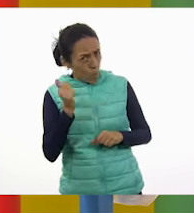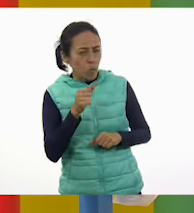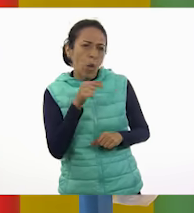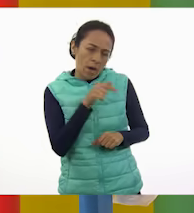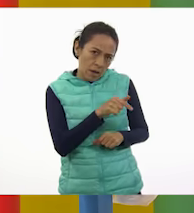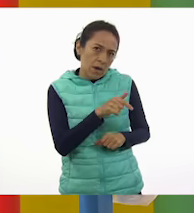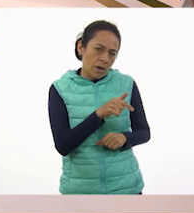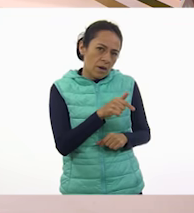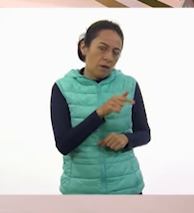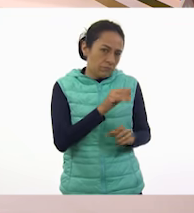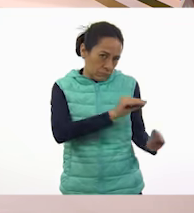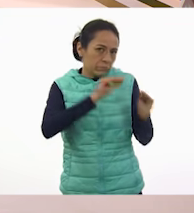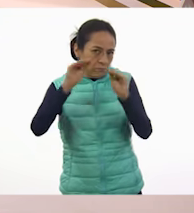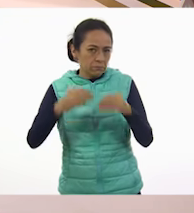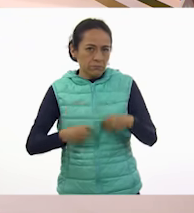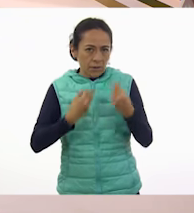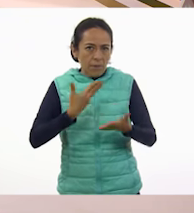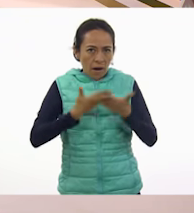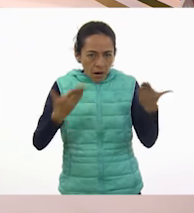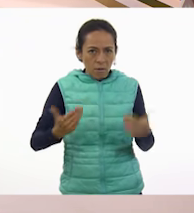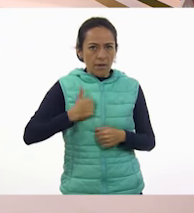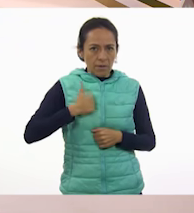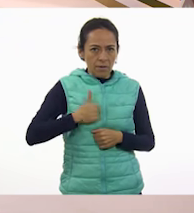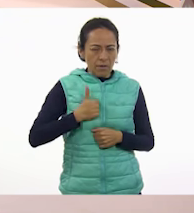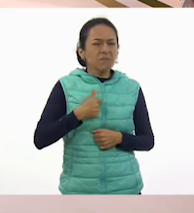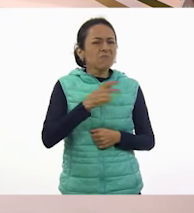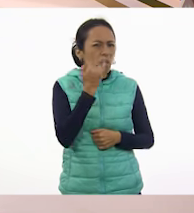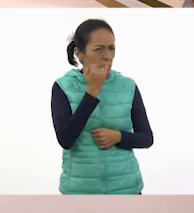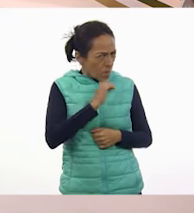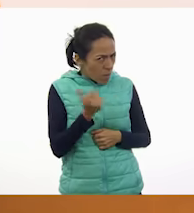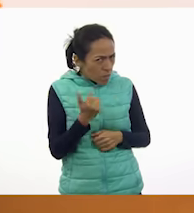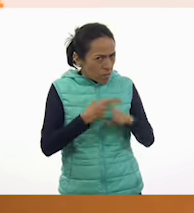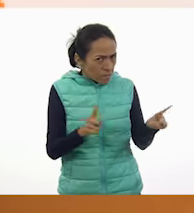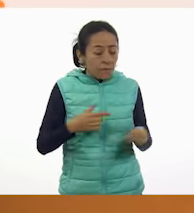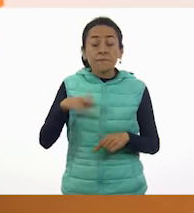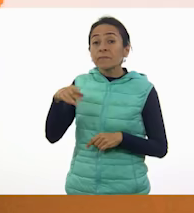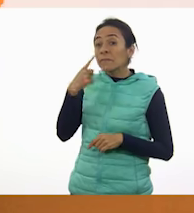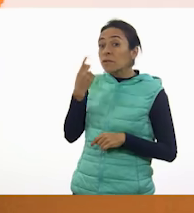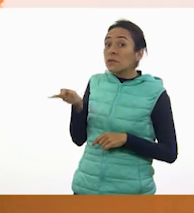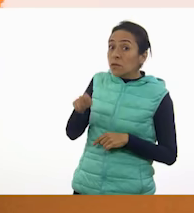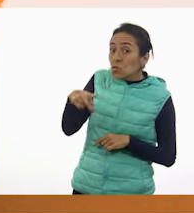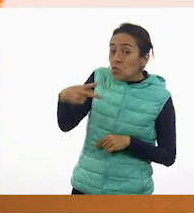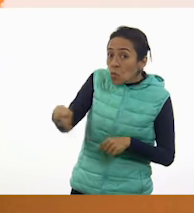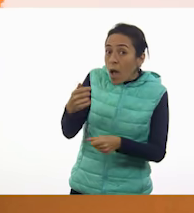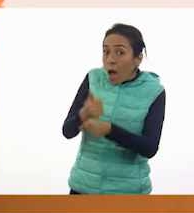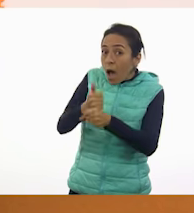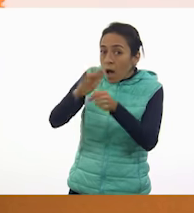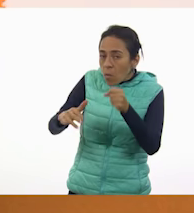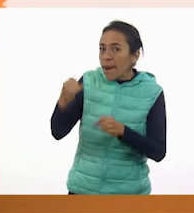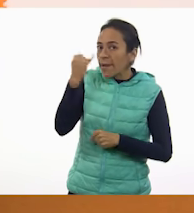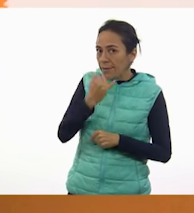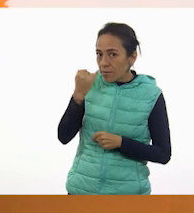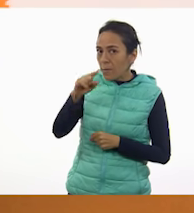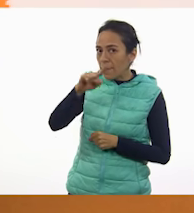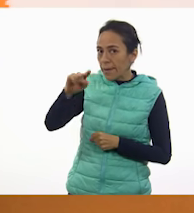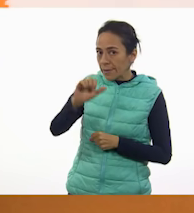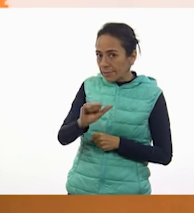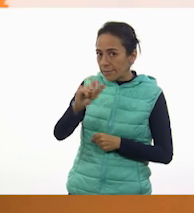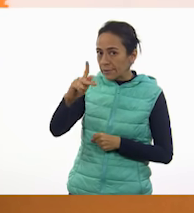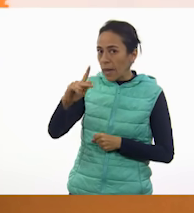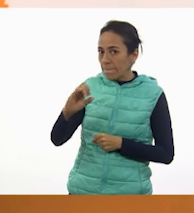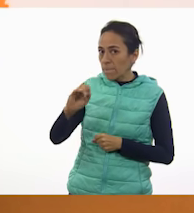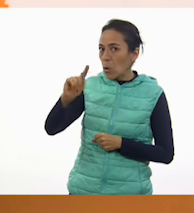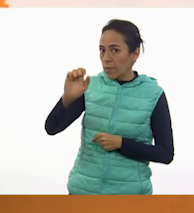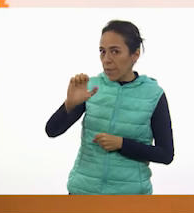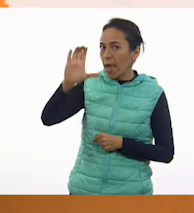otra lengua? Pues fíjate que su abuela hablaba zapoteco. ¿Zapoteco? Sí, una de las lenguas que se utilizan en